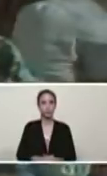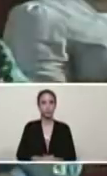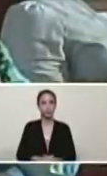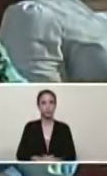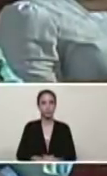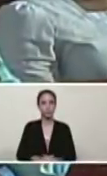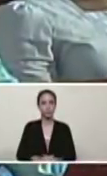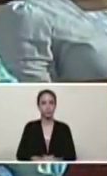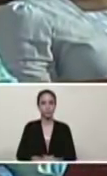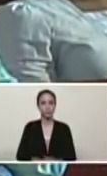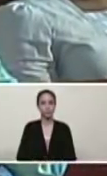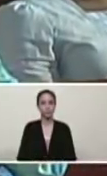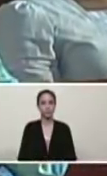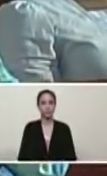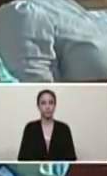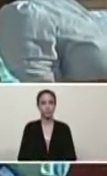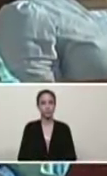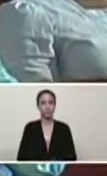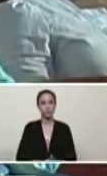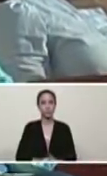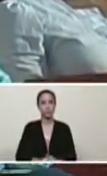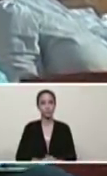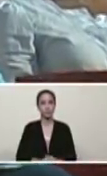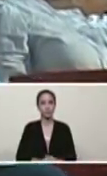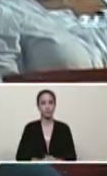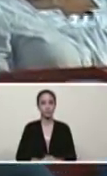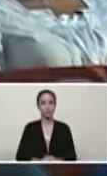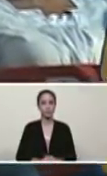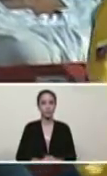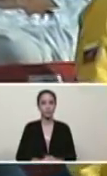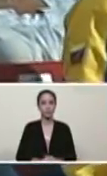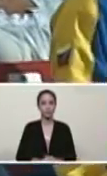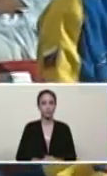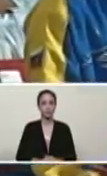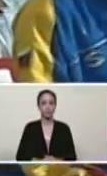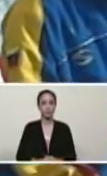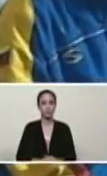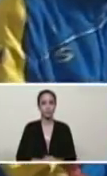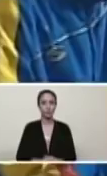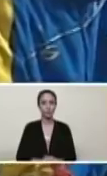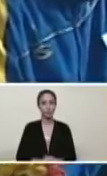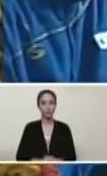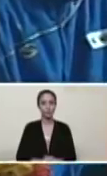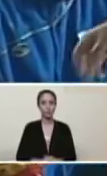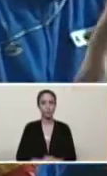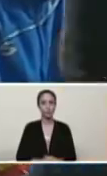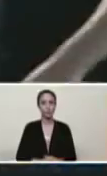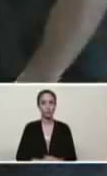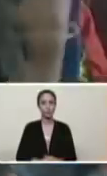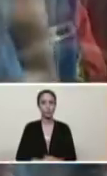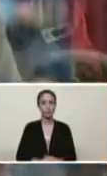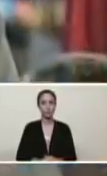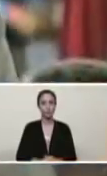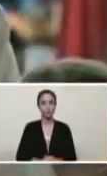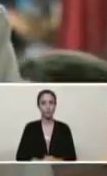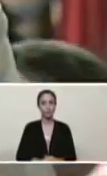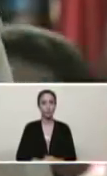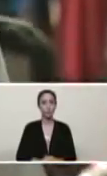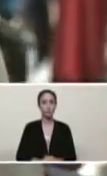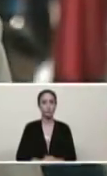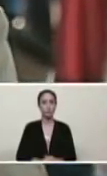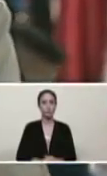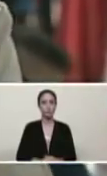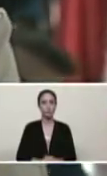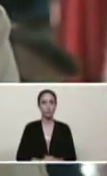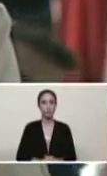Sabemos que a Venezuela aqui trava uma luta pela própria salvação nacional, pela salvação dos seus filhos, das suas mulheres,